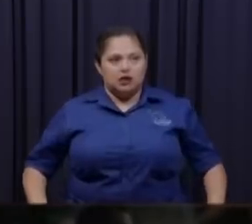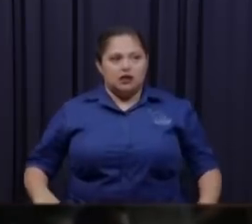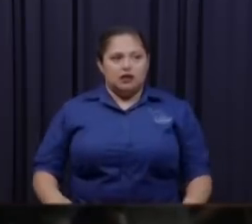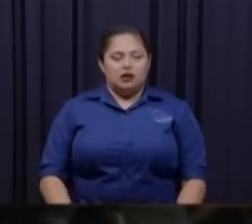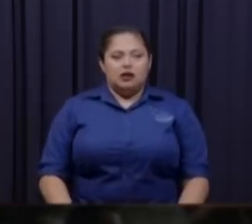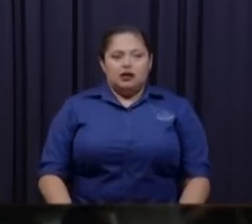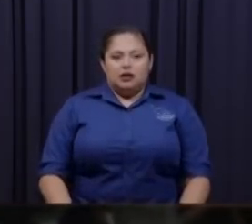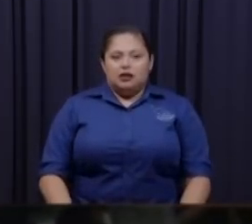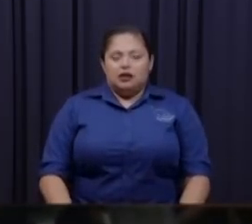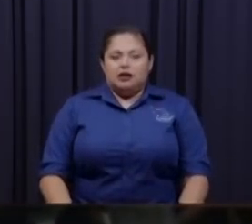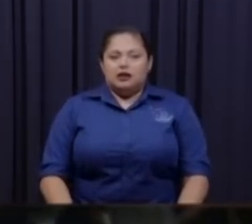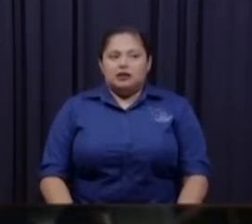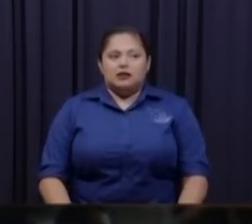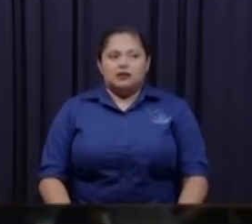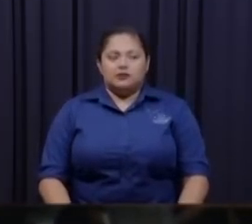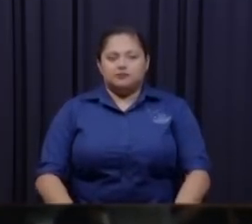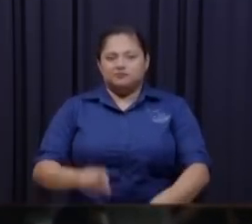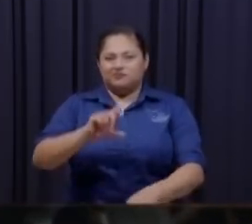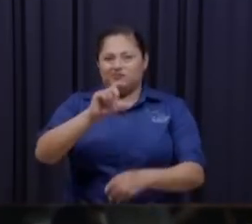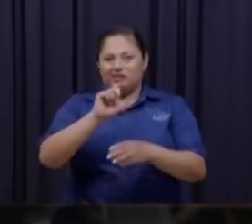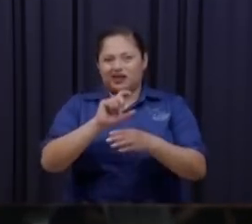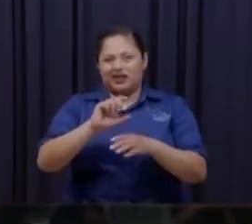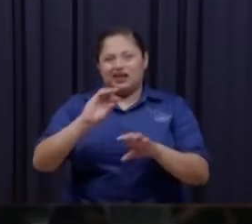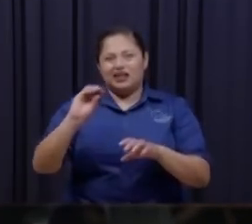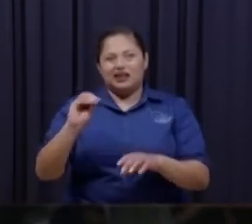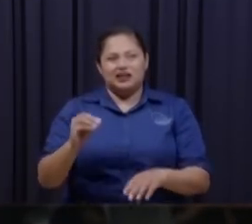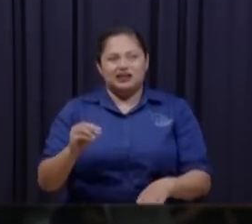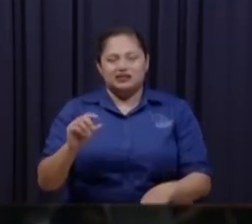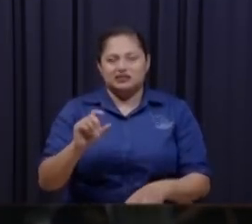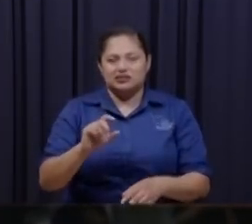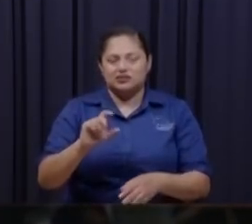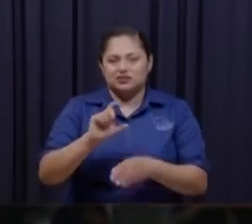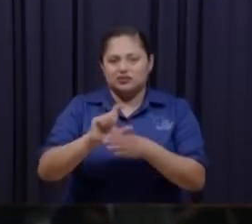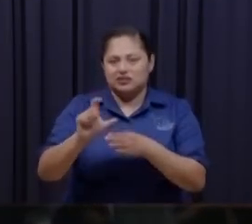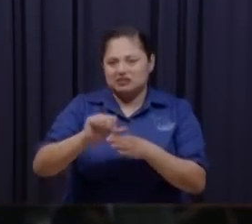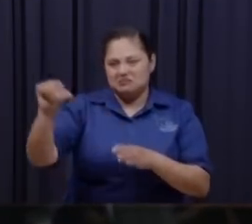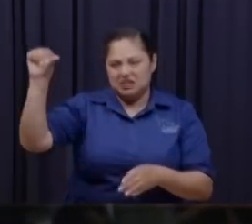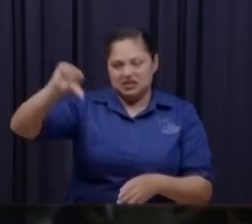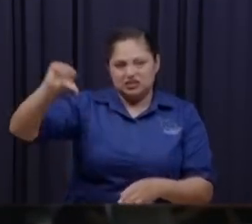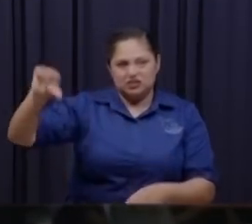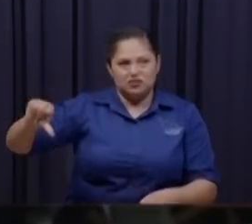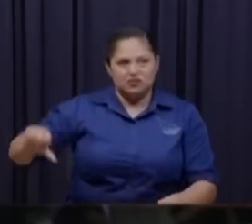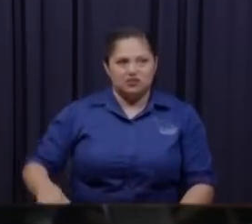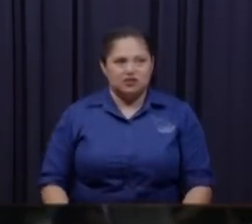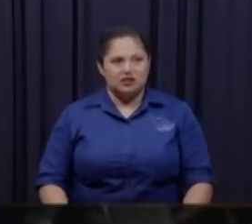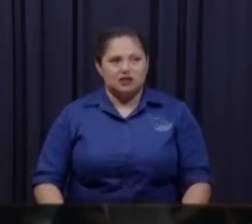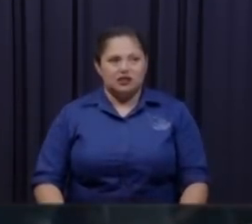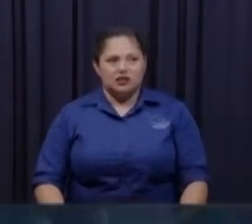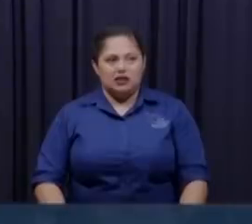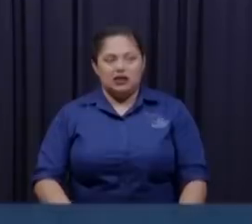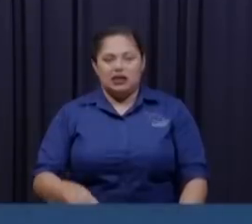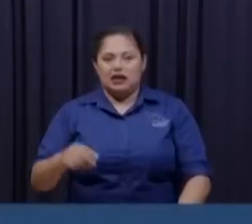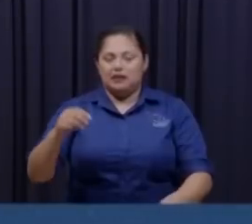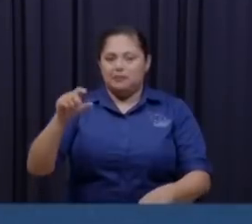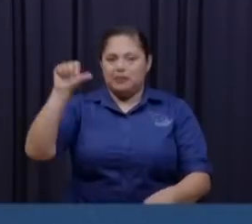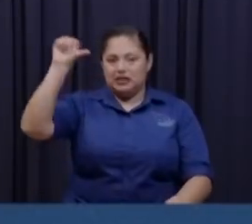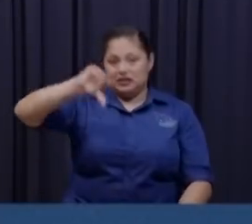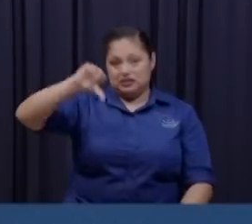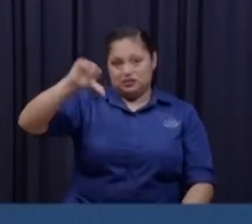maldición, como dice Proverbios 26:2, como el gorrión en su vagar y la golondrina en su vuelo, la maldición no viene sin